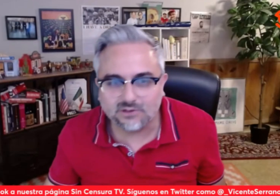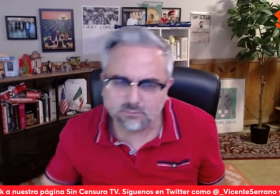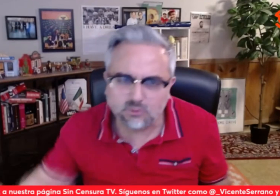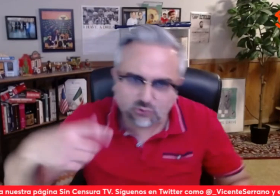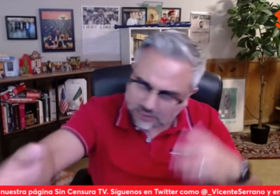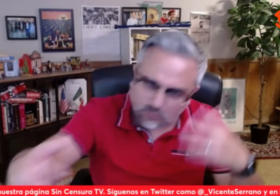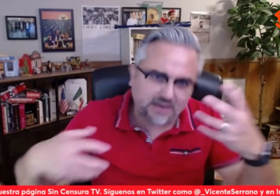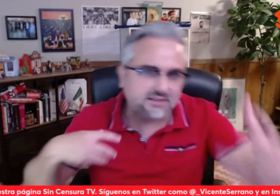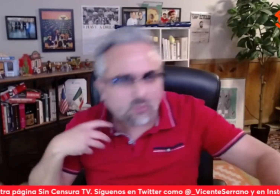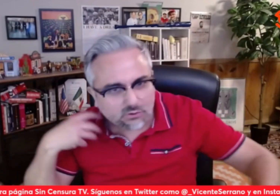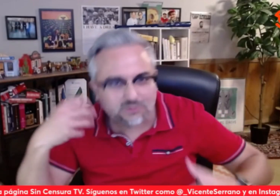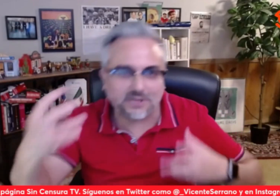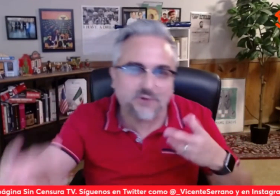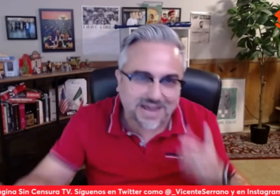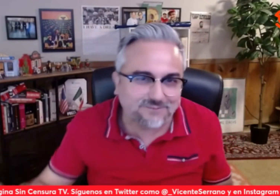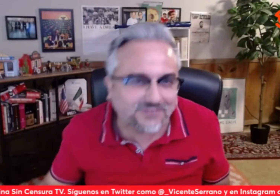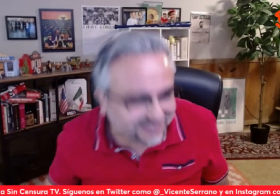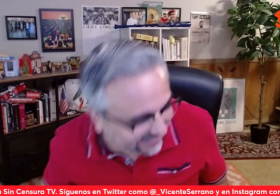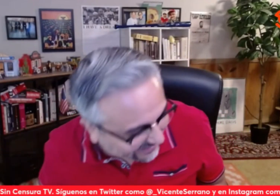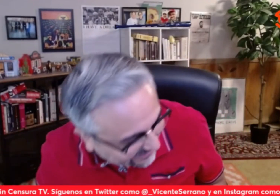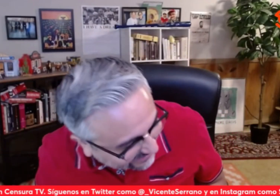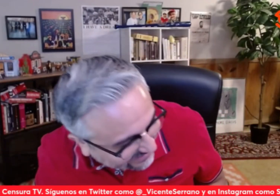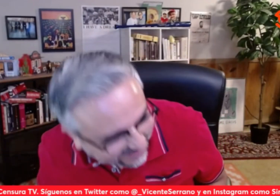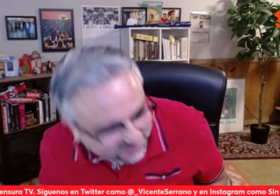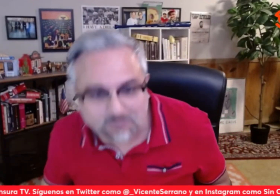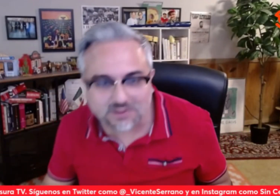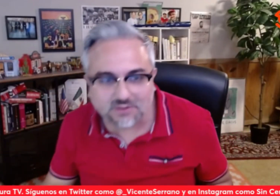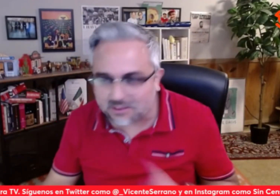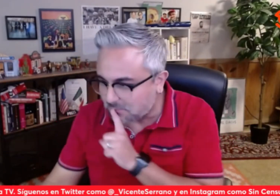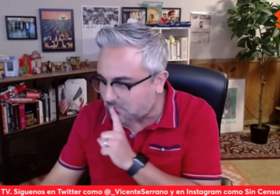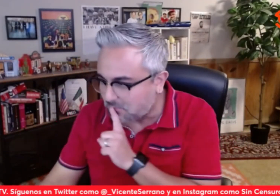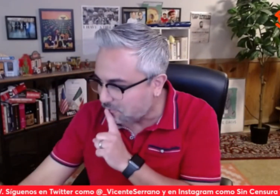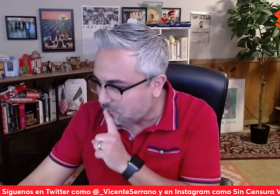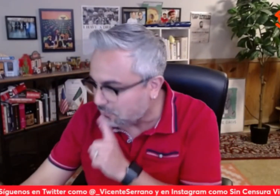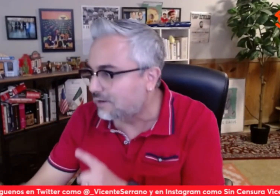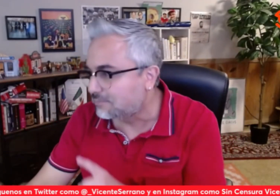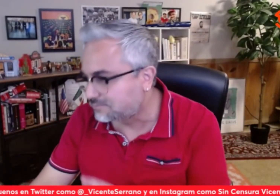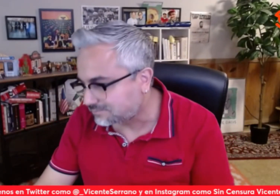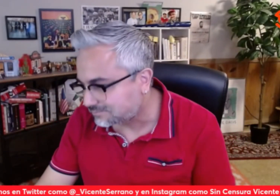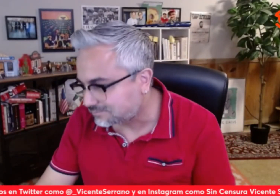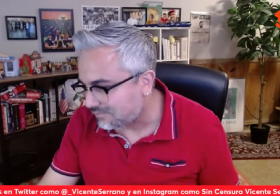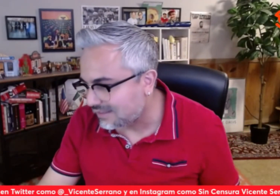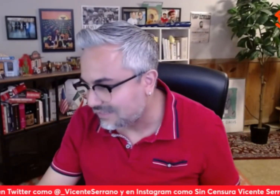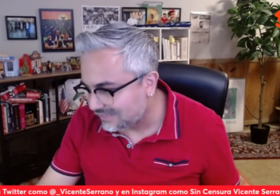algunos años y dice: pues tú te acuerdas, ¿no? Cuando desayunamos. ¿Se puede, don David? ¿Se pudo o no se pudo? Bueno,